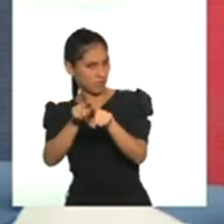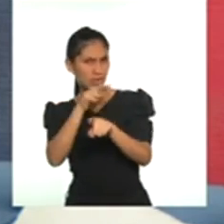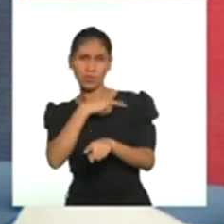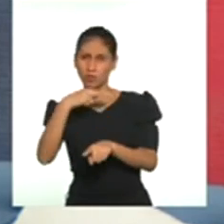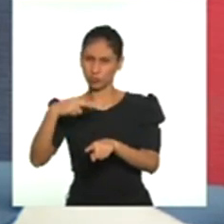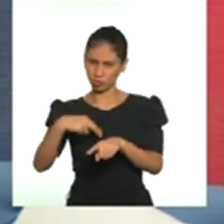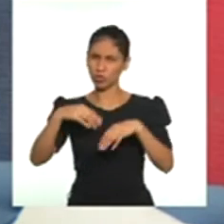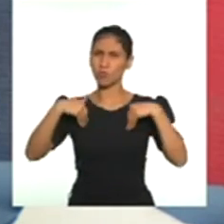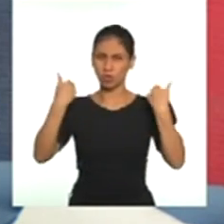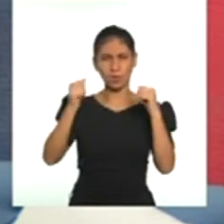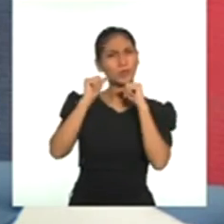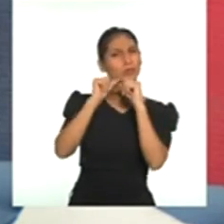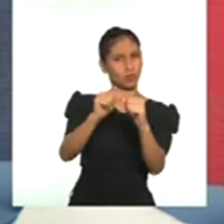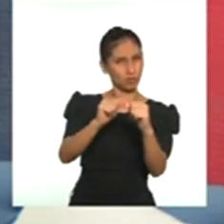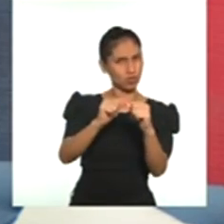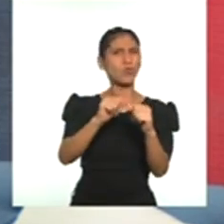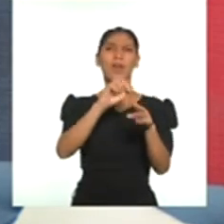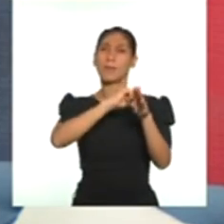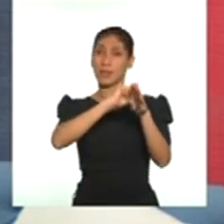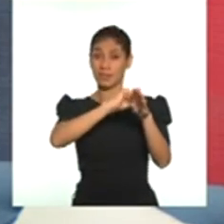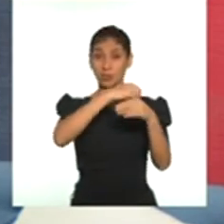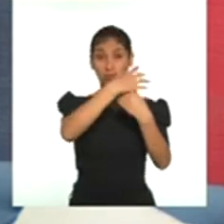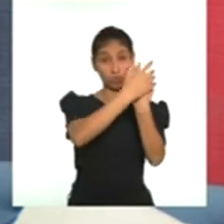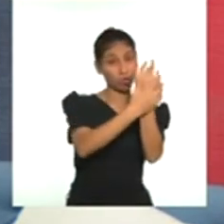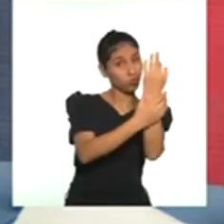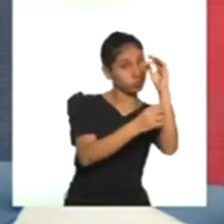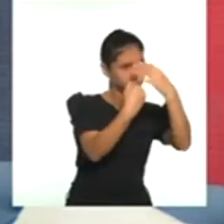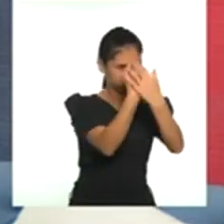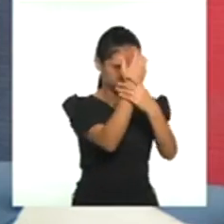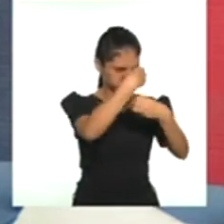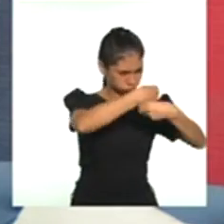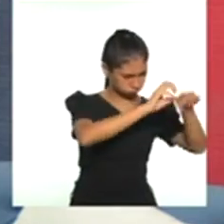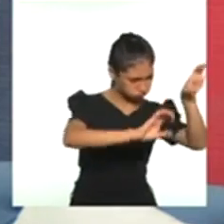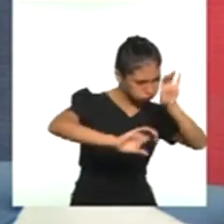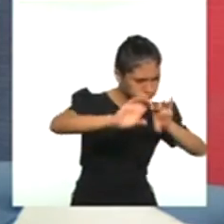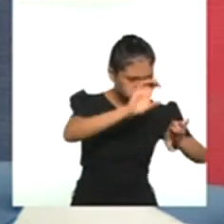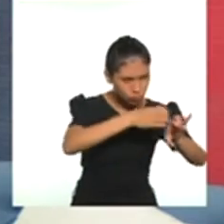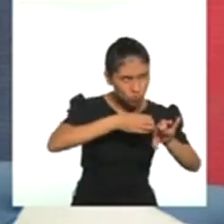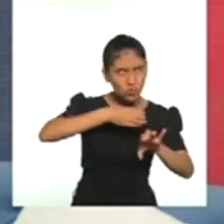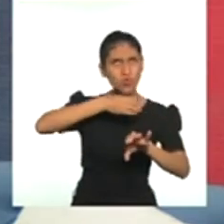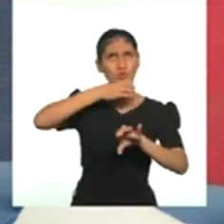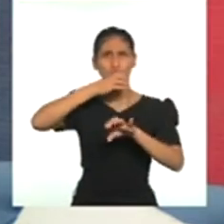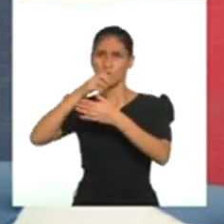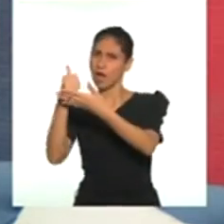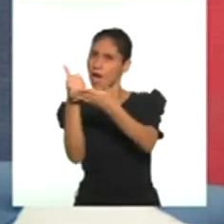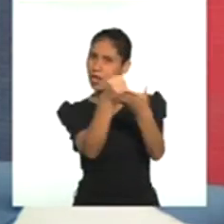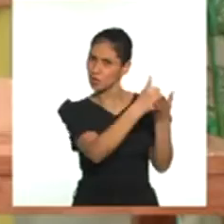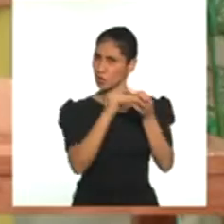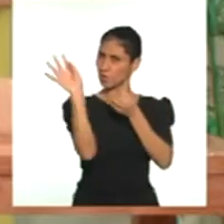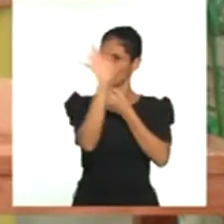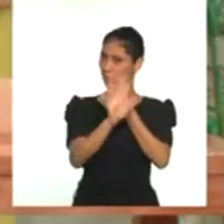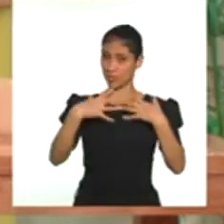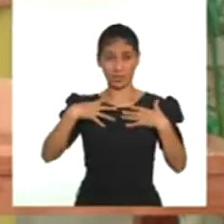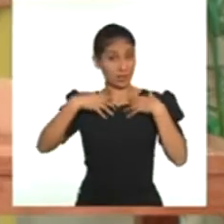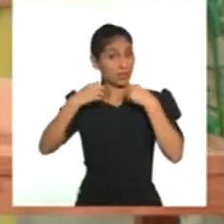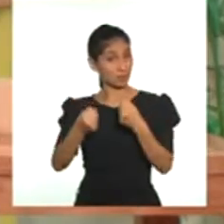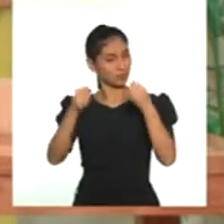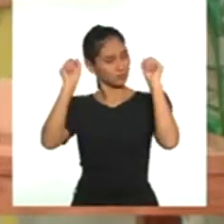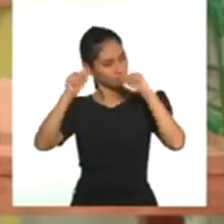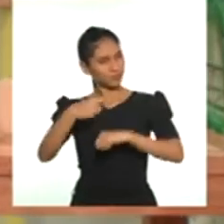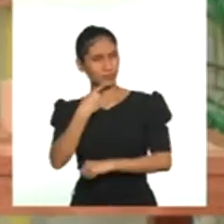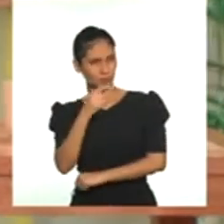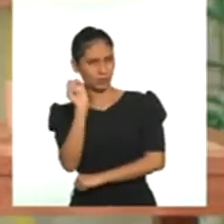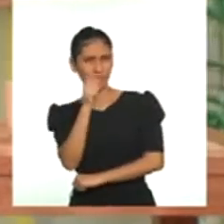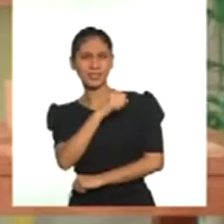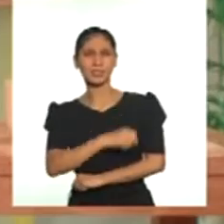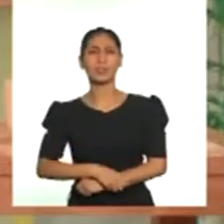lograremos preservar los conocimientos de la medicina tradicional que nos ofrezcan mejores condiciones para proteger nuestra salud. Tú lo has dicho,